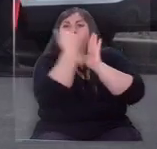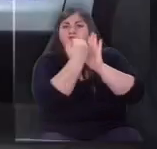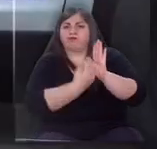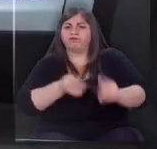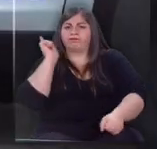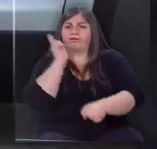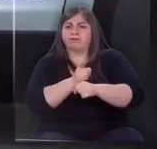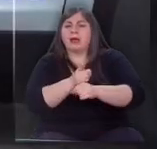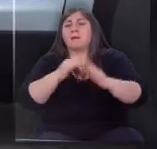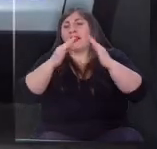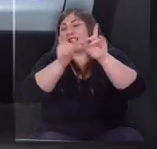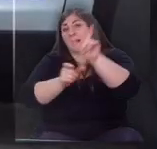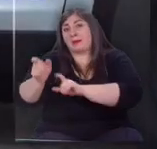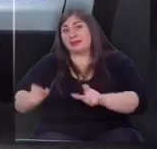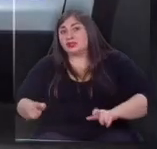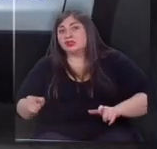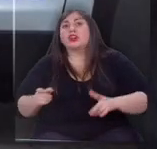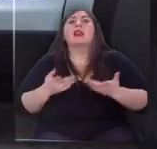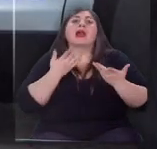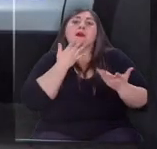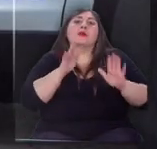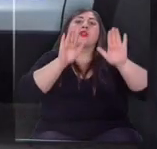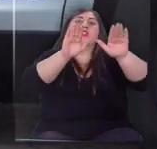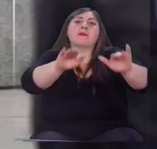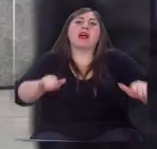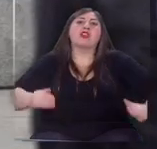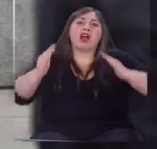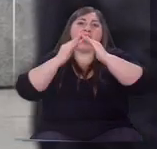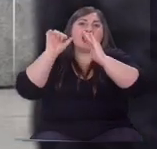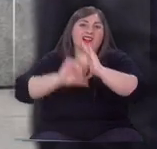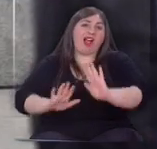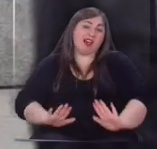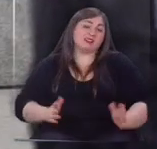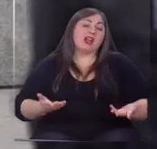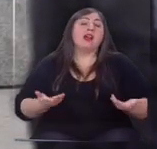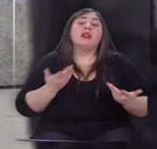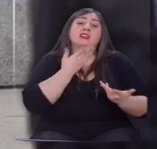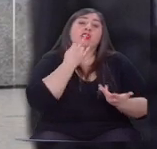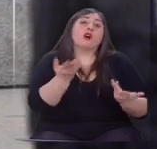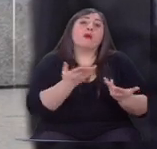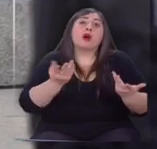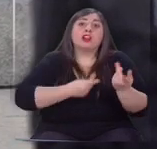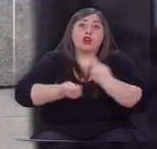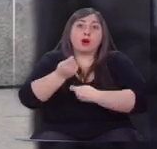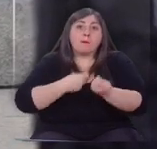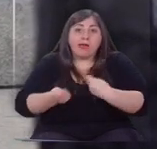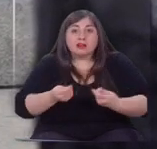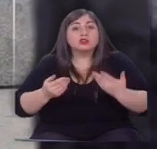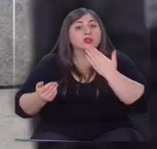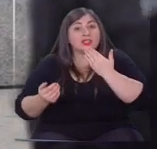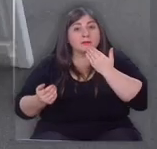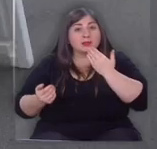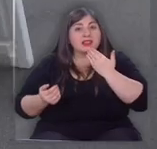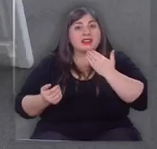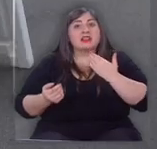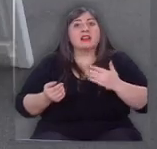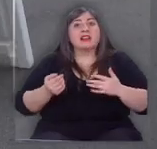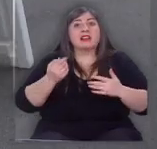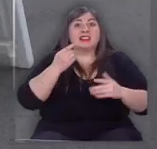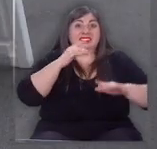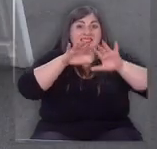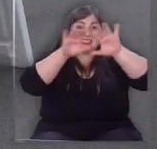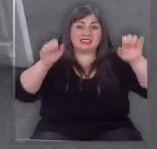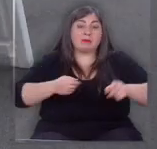población, principalmente con los llamados a quedarse en casa y cómo ir reactivando, por ejemplo, no solamente el comercio, sino que también, por ejemplo, el sistema público